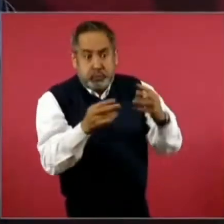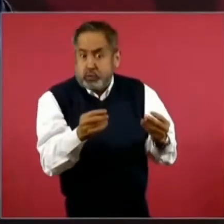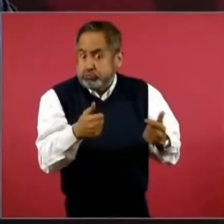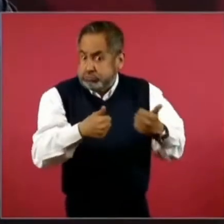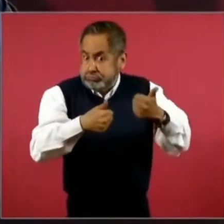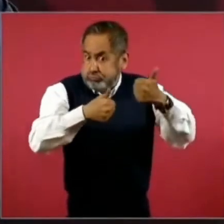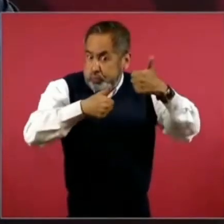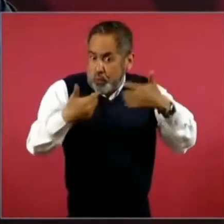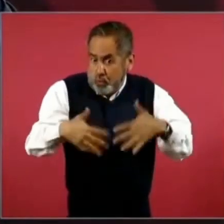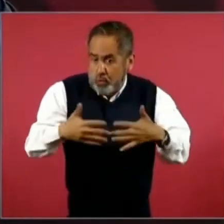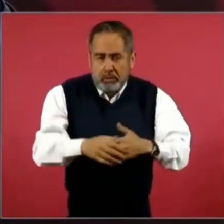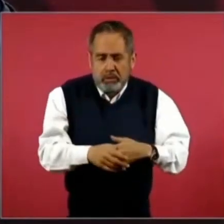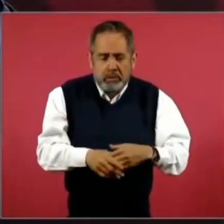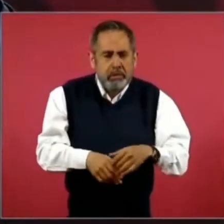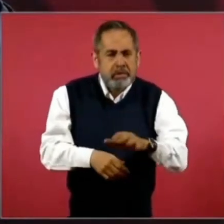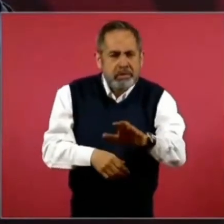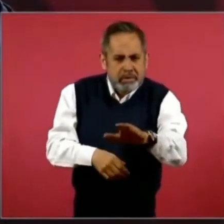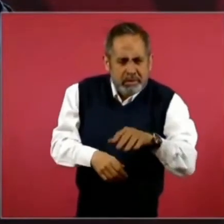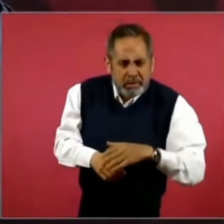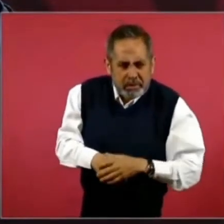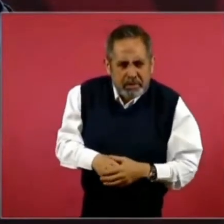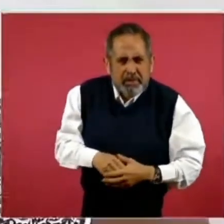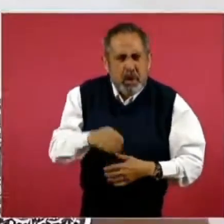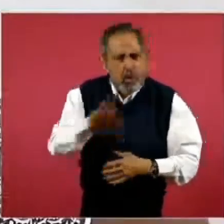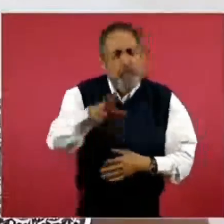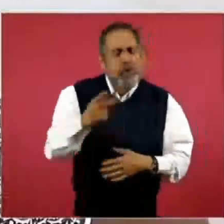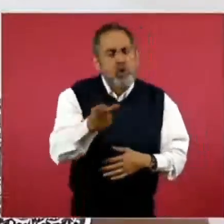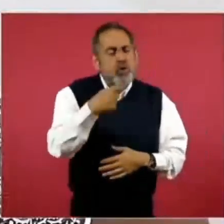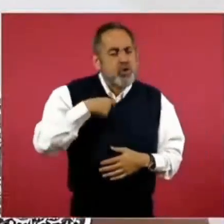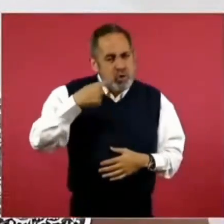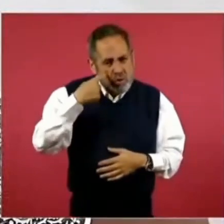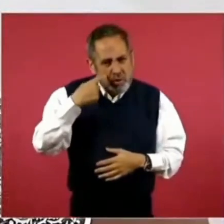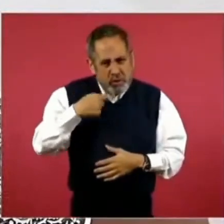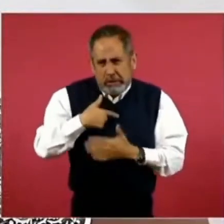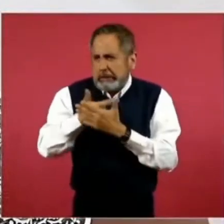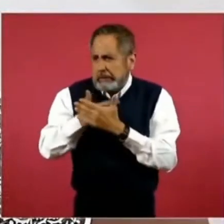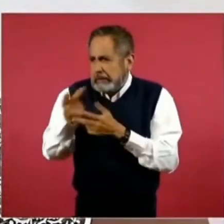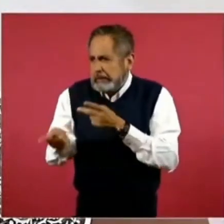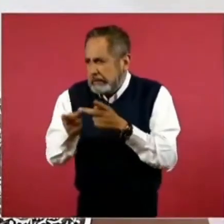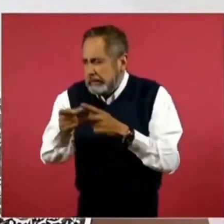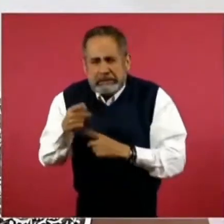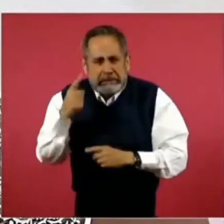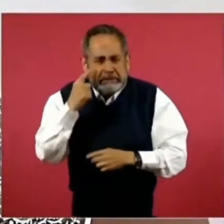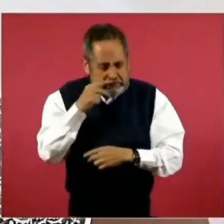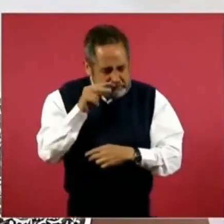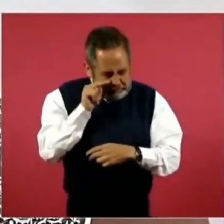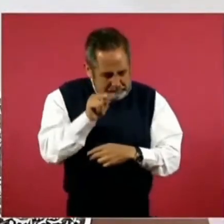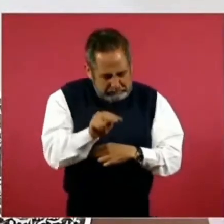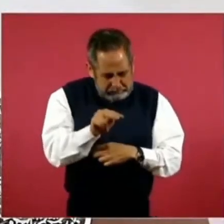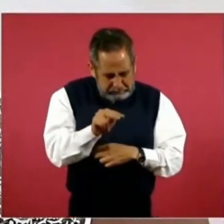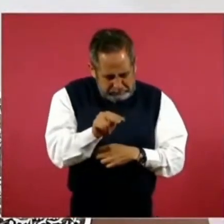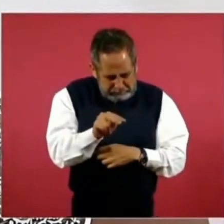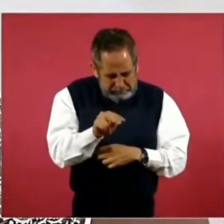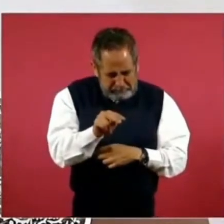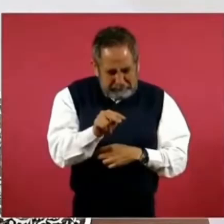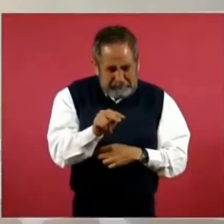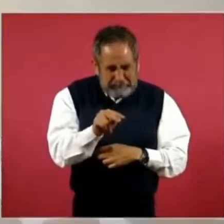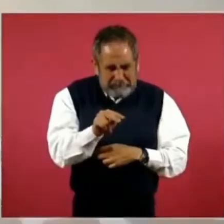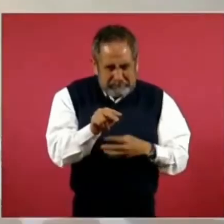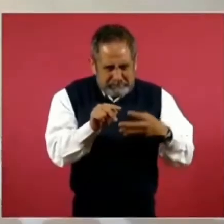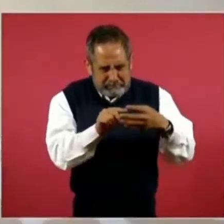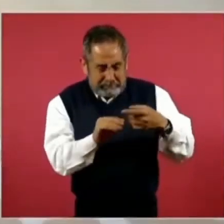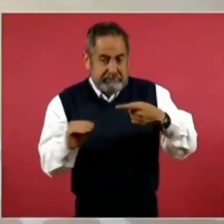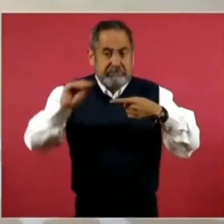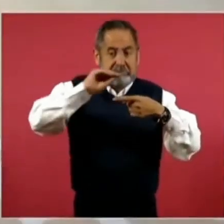pero yo en las encuestas este veo bien